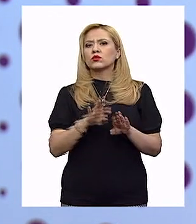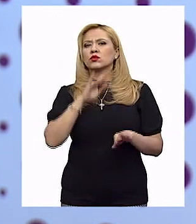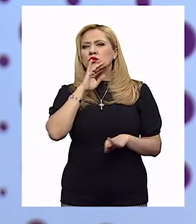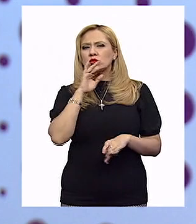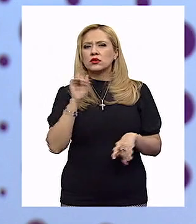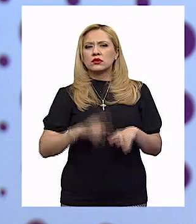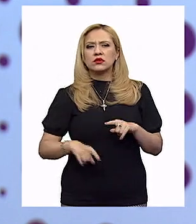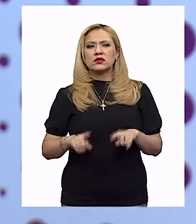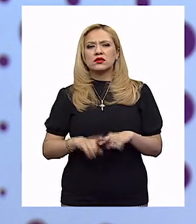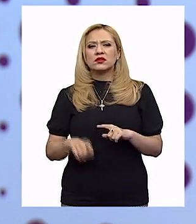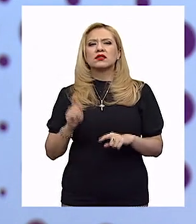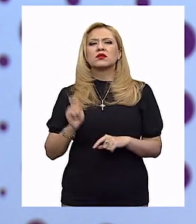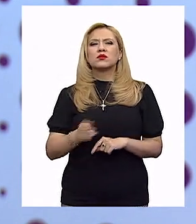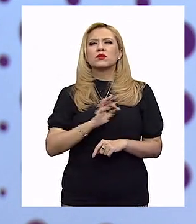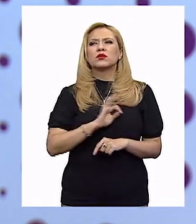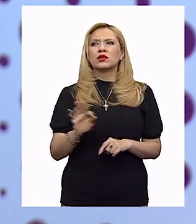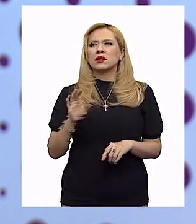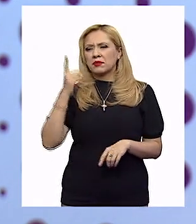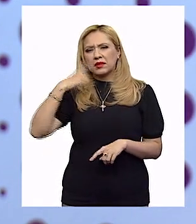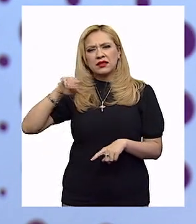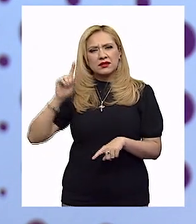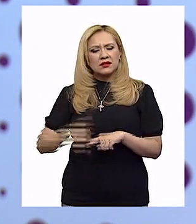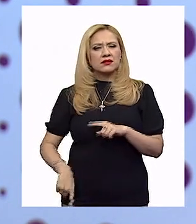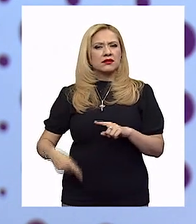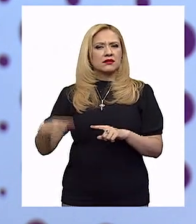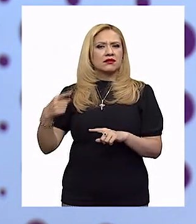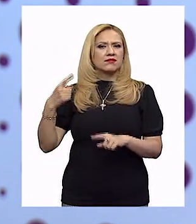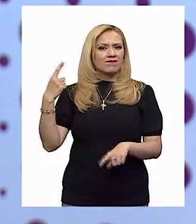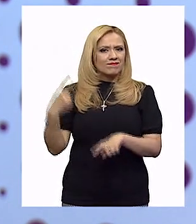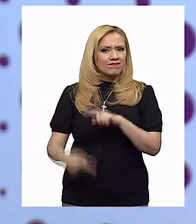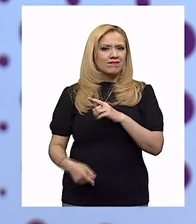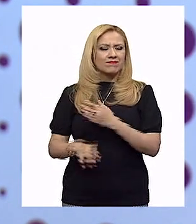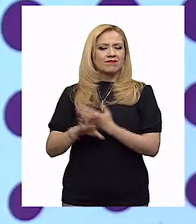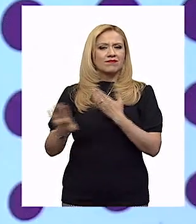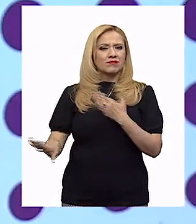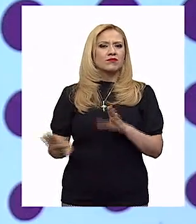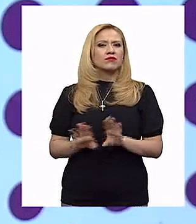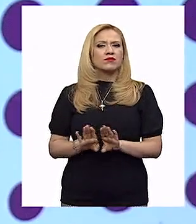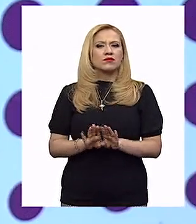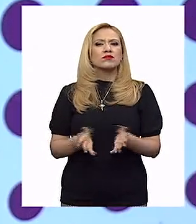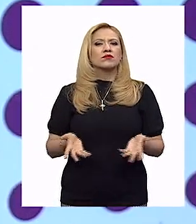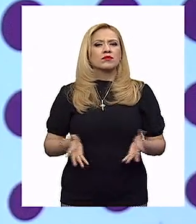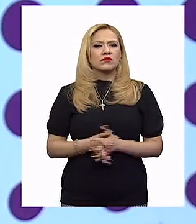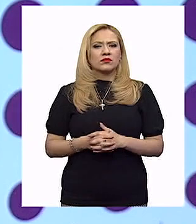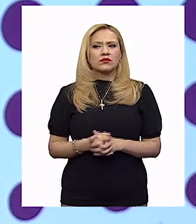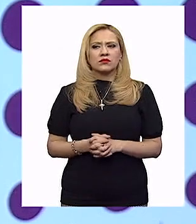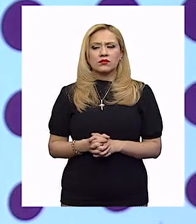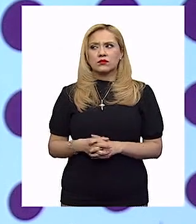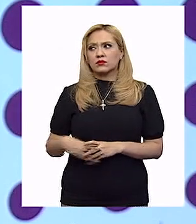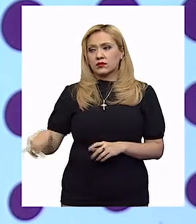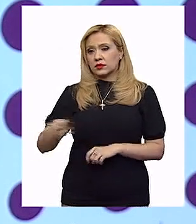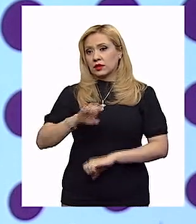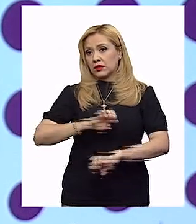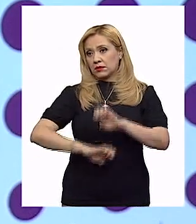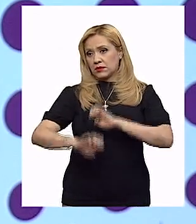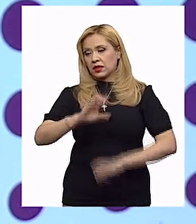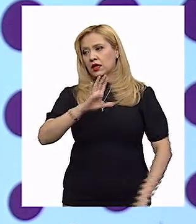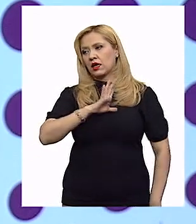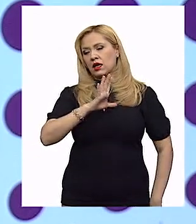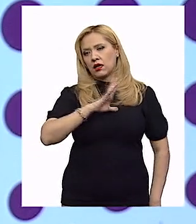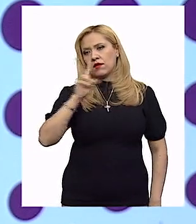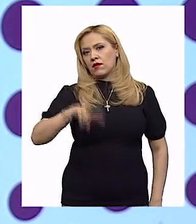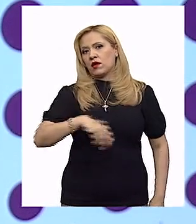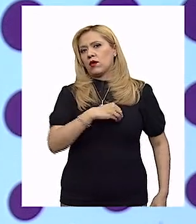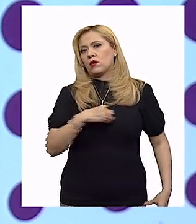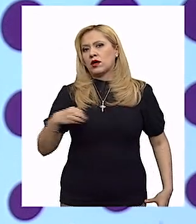hacer para prevenir y erradicar la corrupción y además, en su caso, para proteger a los denunciantes? Bueno, las empresas tienen ya obligaciones